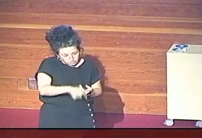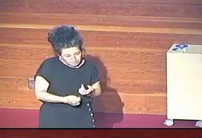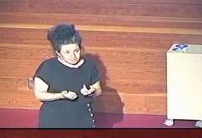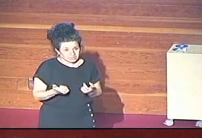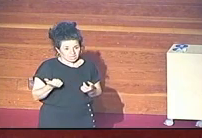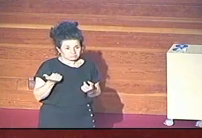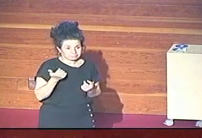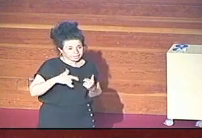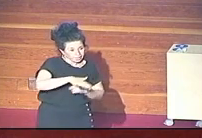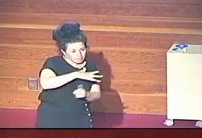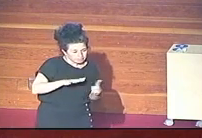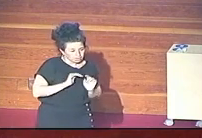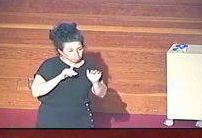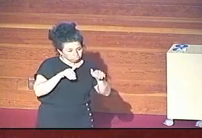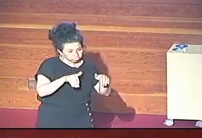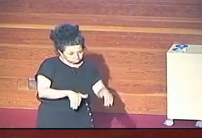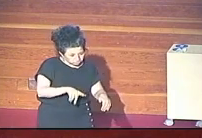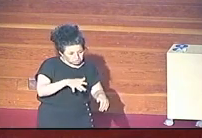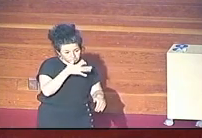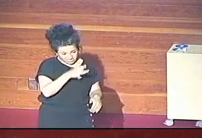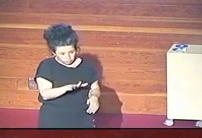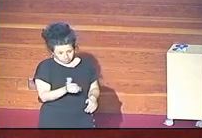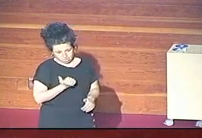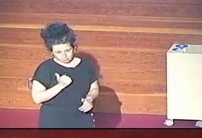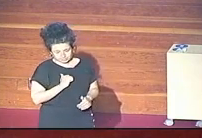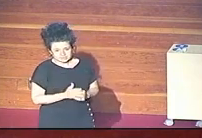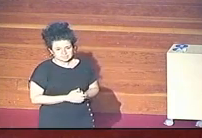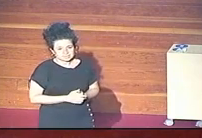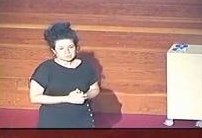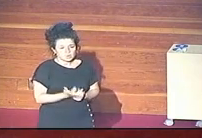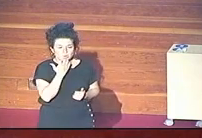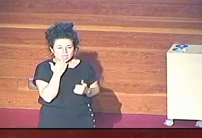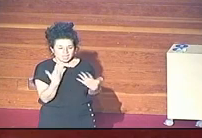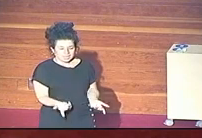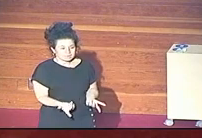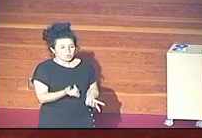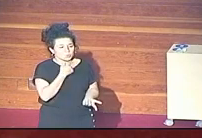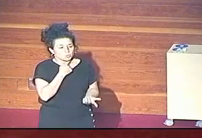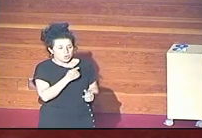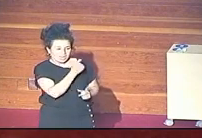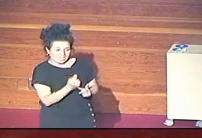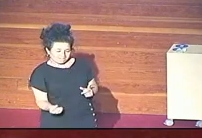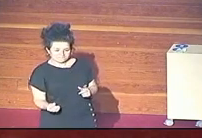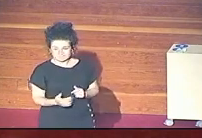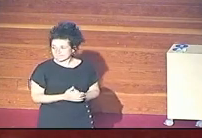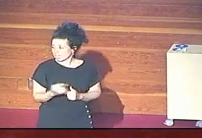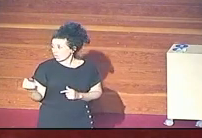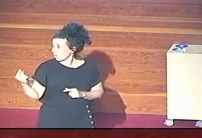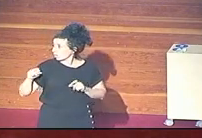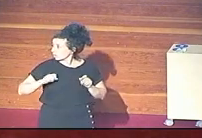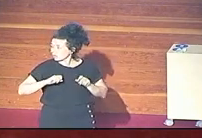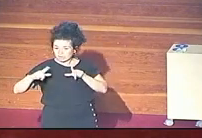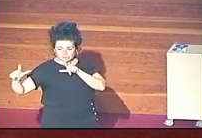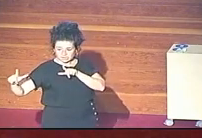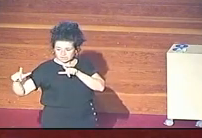ambiental que tiene el planeta y como ejemplo de humor gráfico me gusta mucho esta viñeta de el roto que publicó